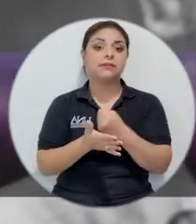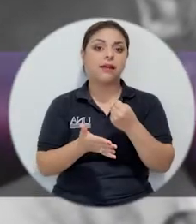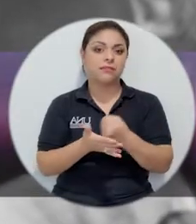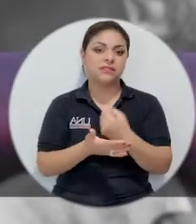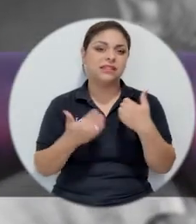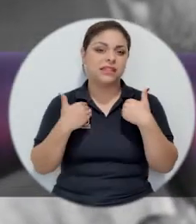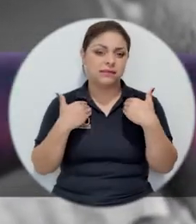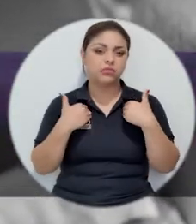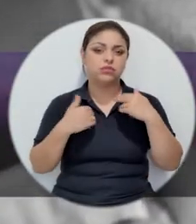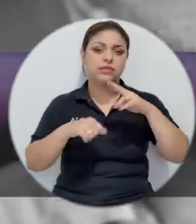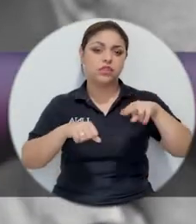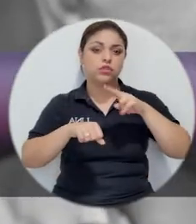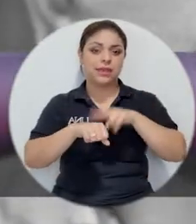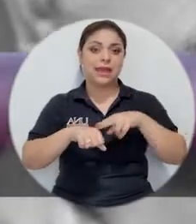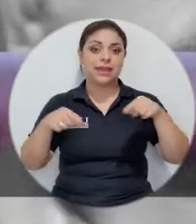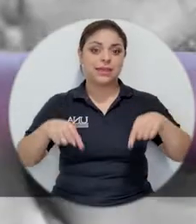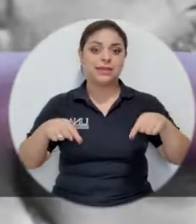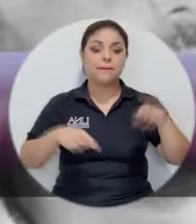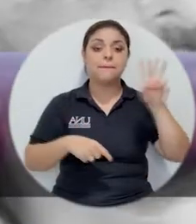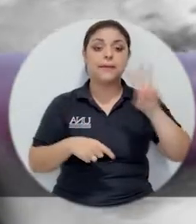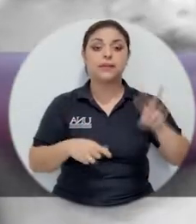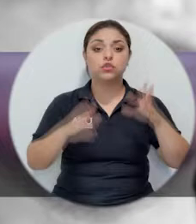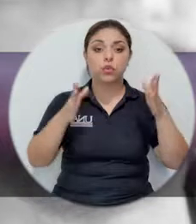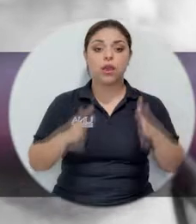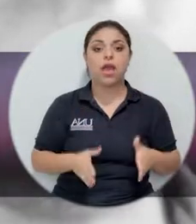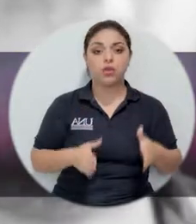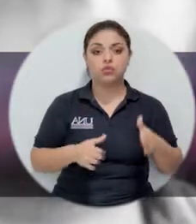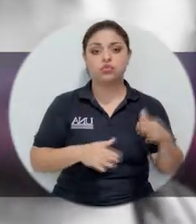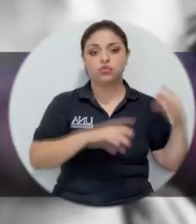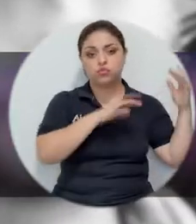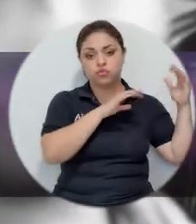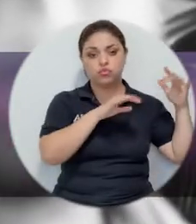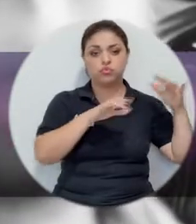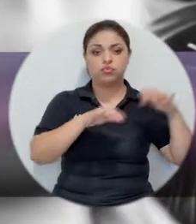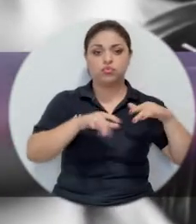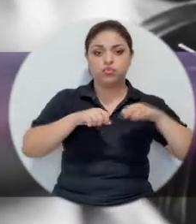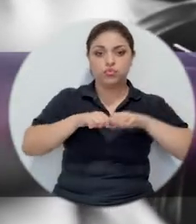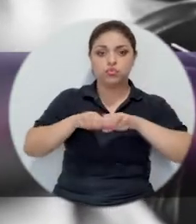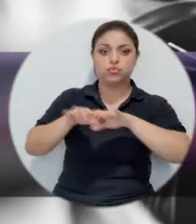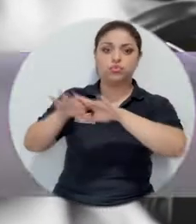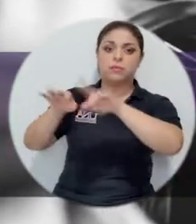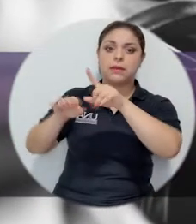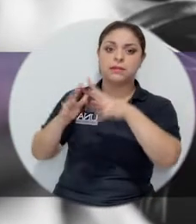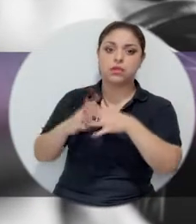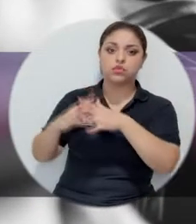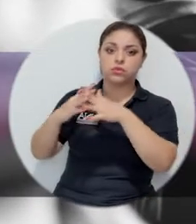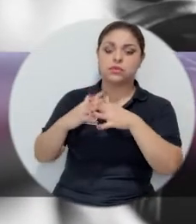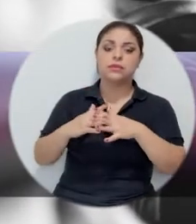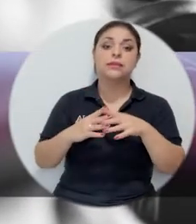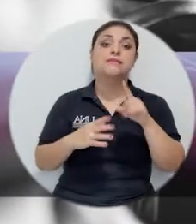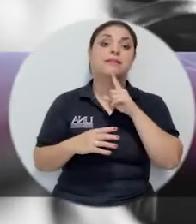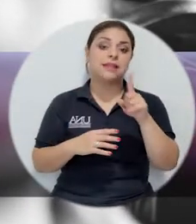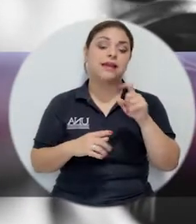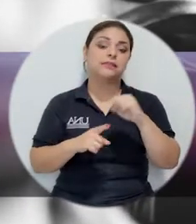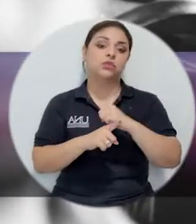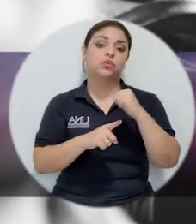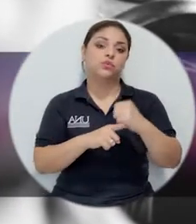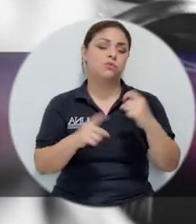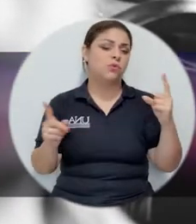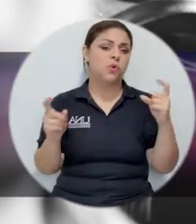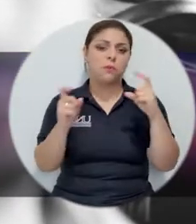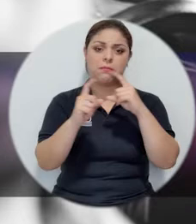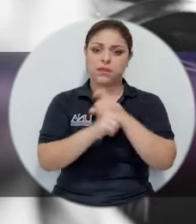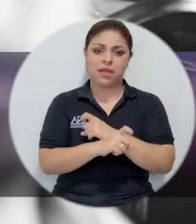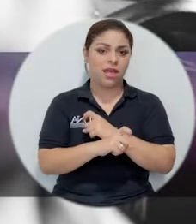Lamentablemente tenemos nacionalidades de venezolanos migrando hacia el país de los Estados Unidos. Y una situación